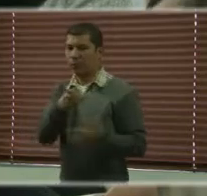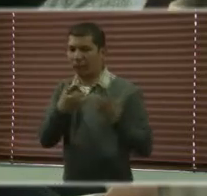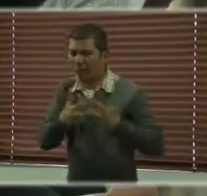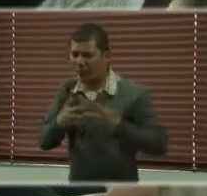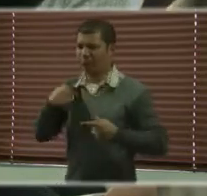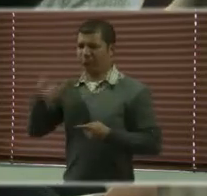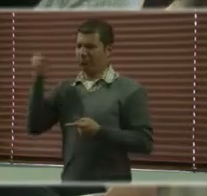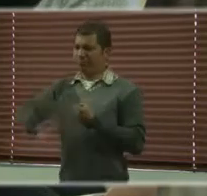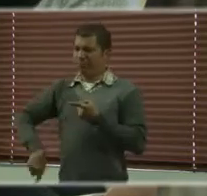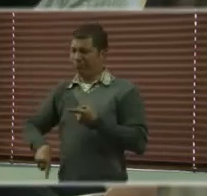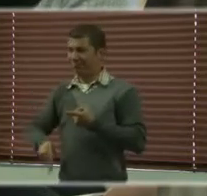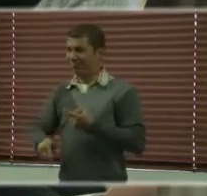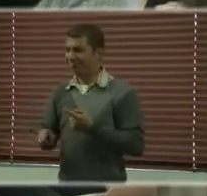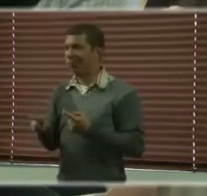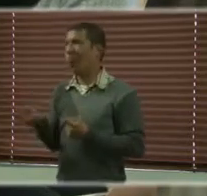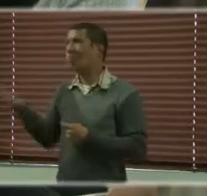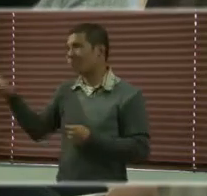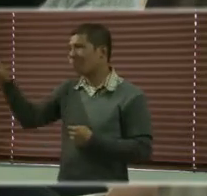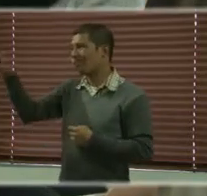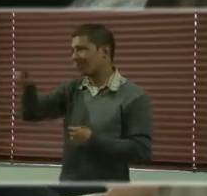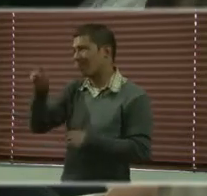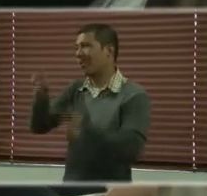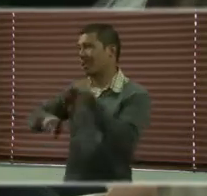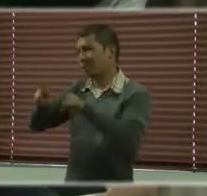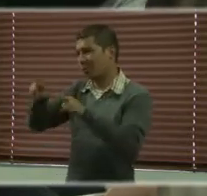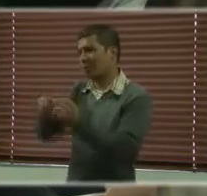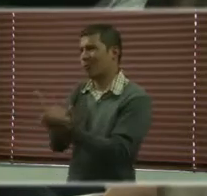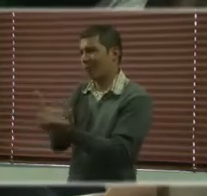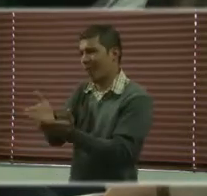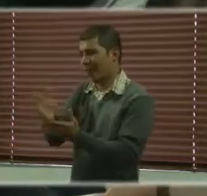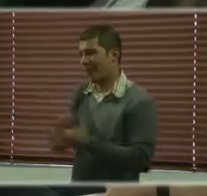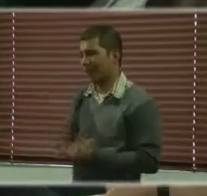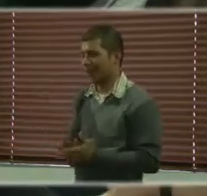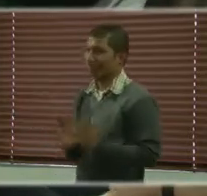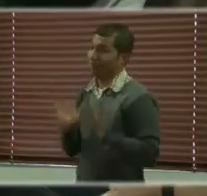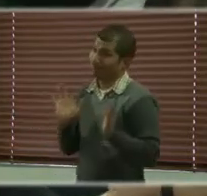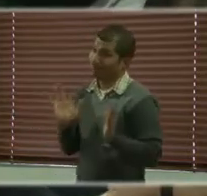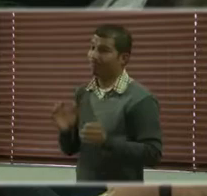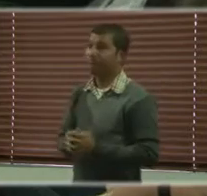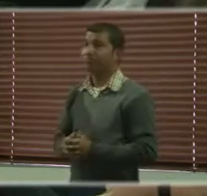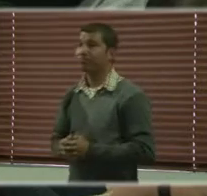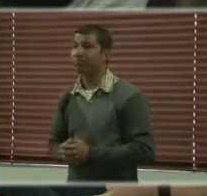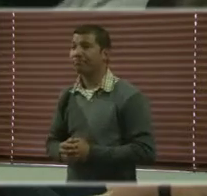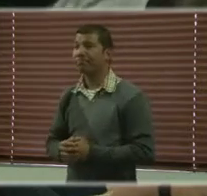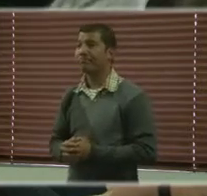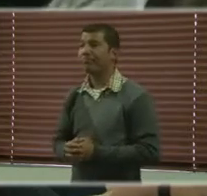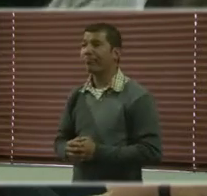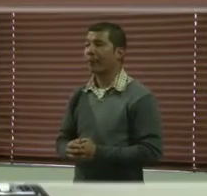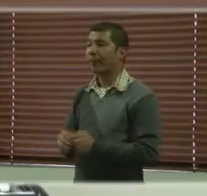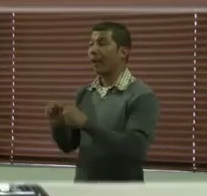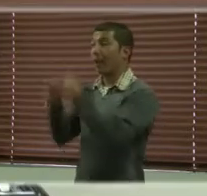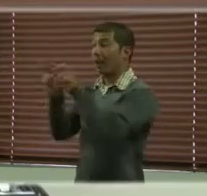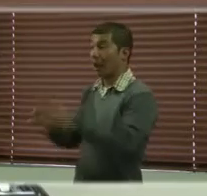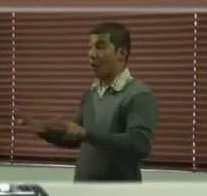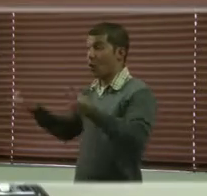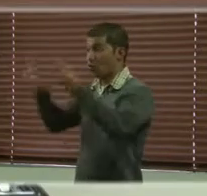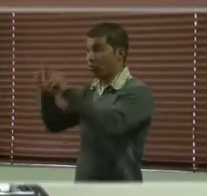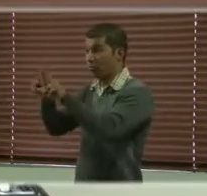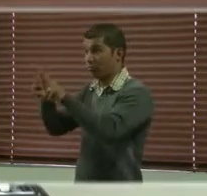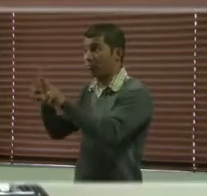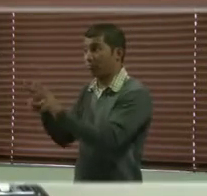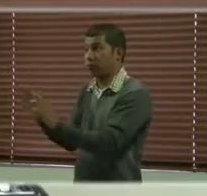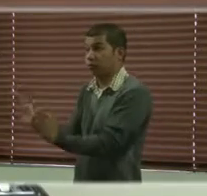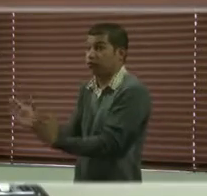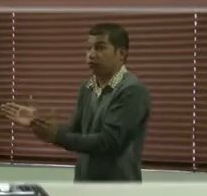Y cómo está el mundo Este pero sí ahí estamos Yo diría que en general también Naciones Unidas ha avanzado mucho